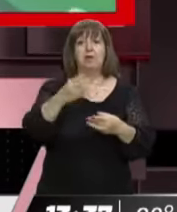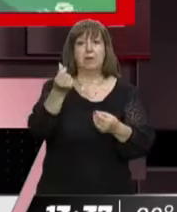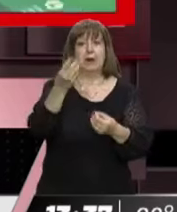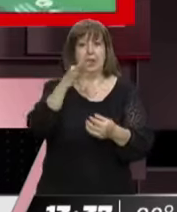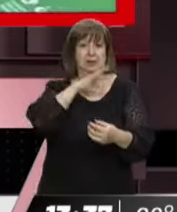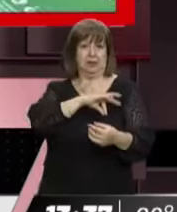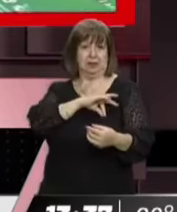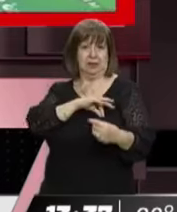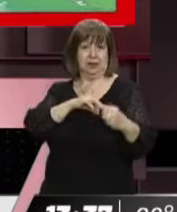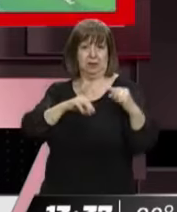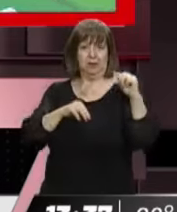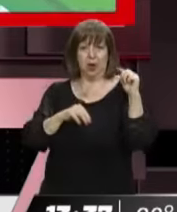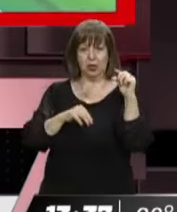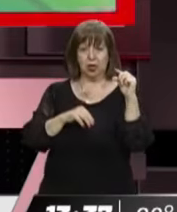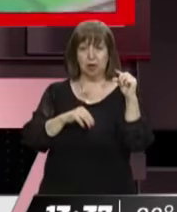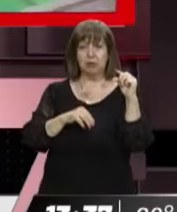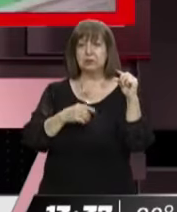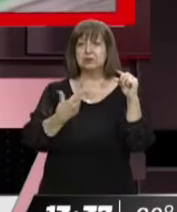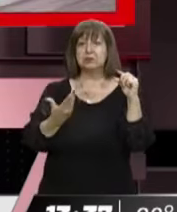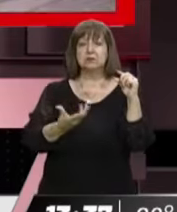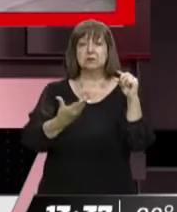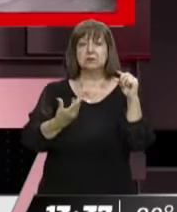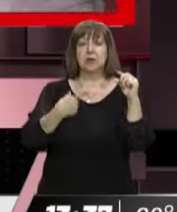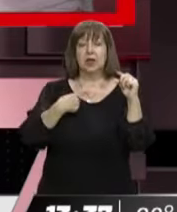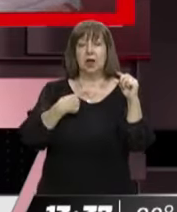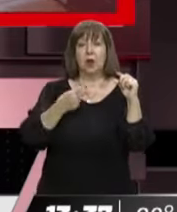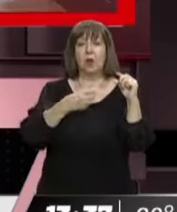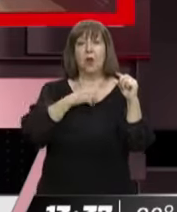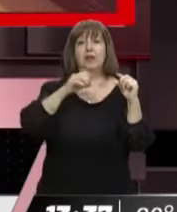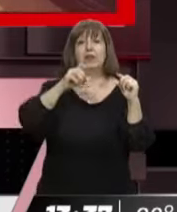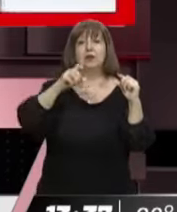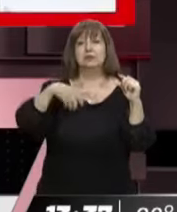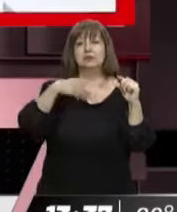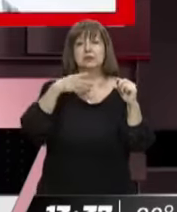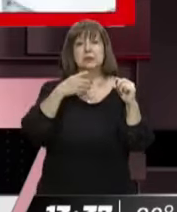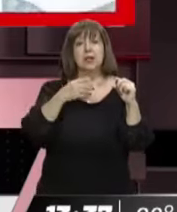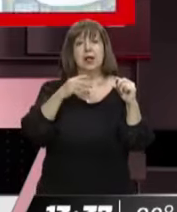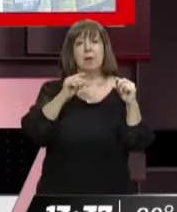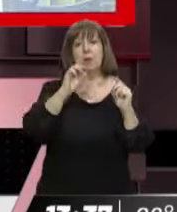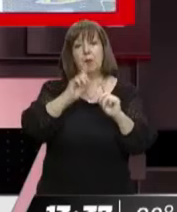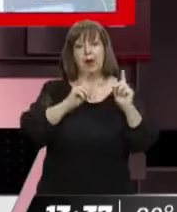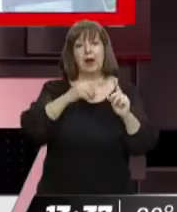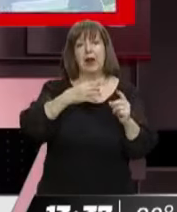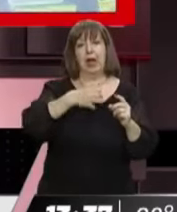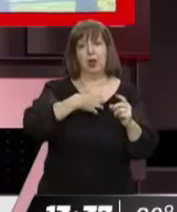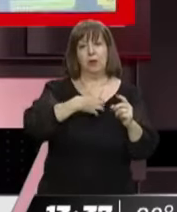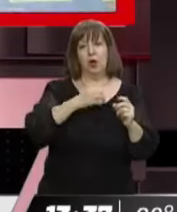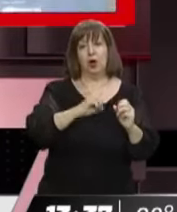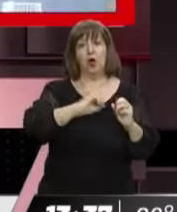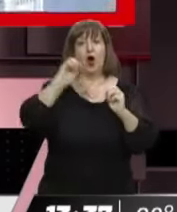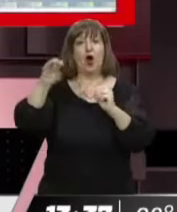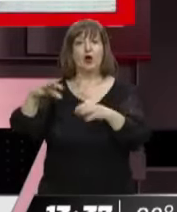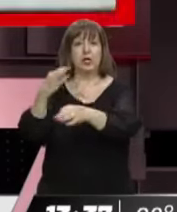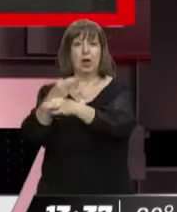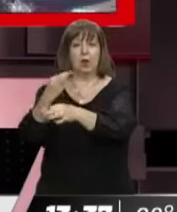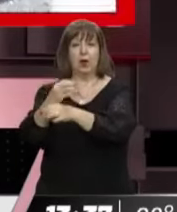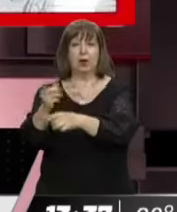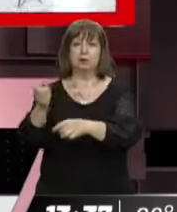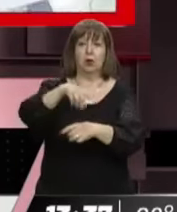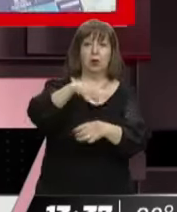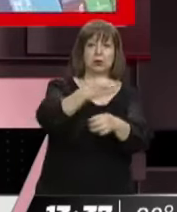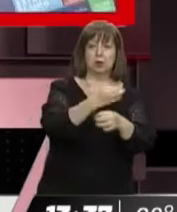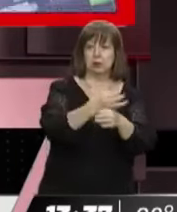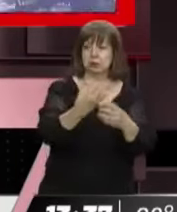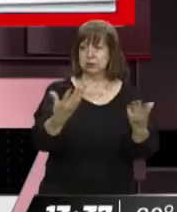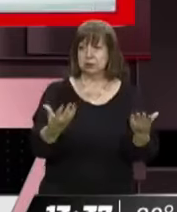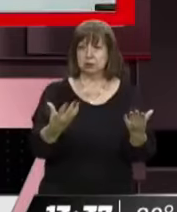tenés que cambiar al chico de colegio, eso no solo que es traumatizante para los padres, sino que también es traumatizante para los chicos. Que tengas el financiamiento para que